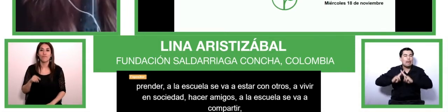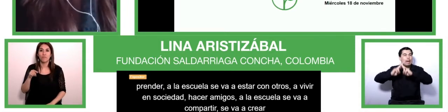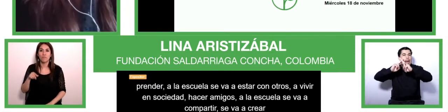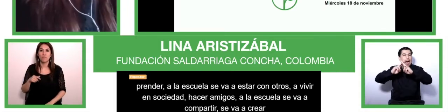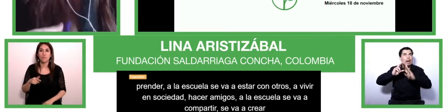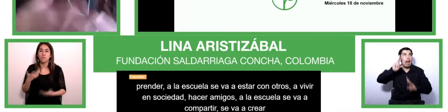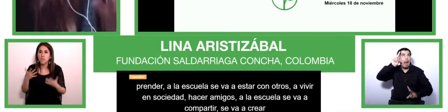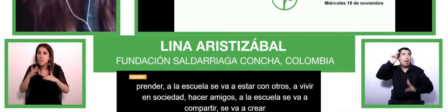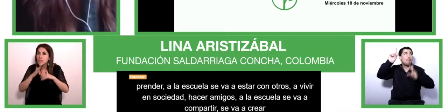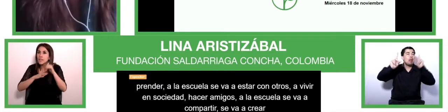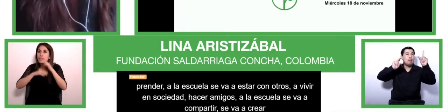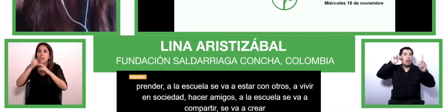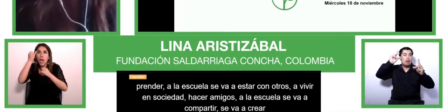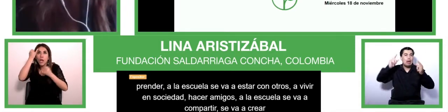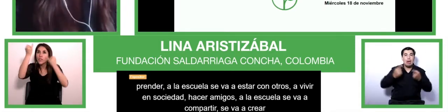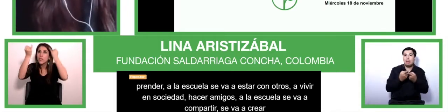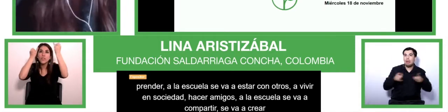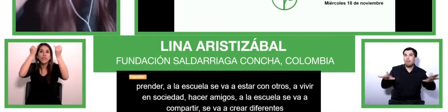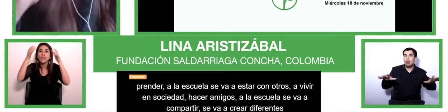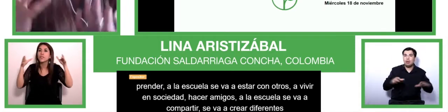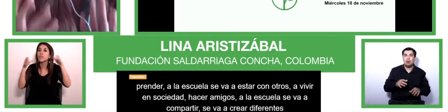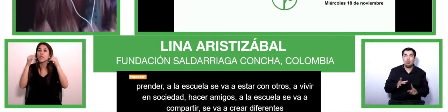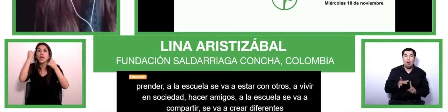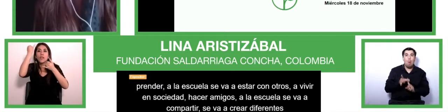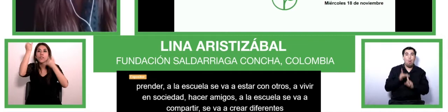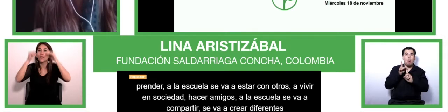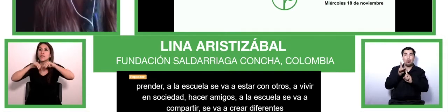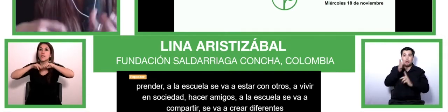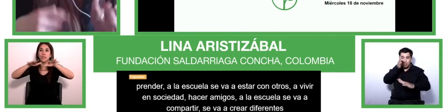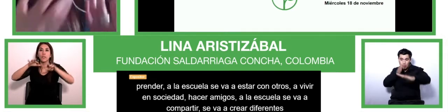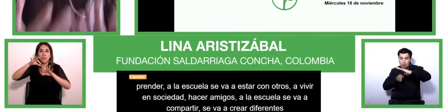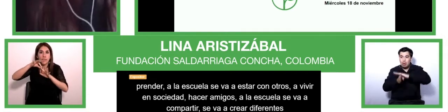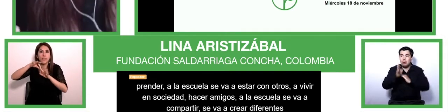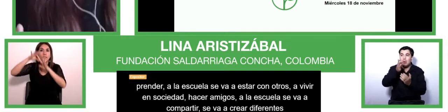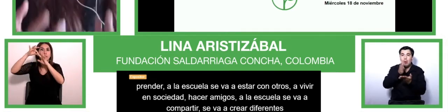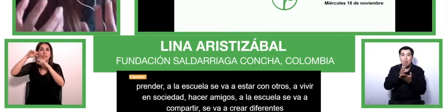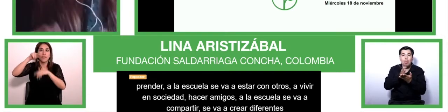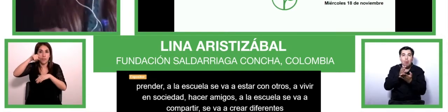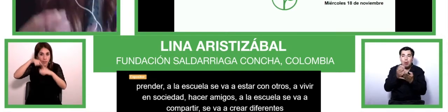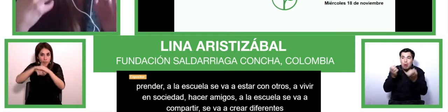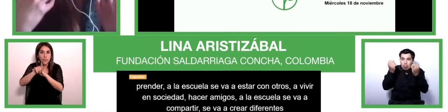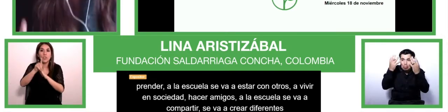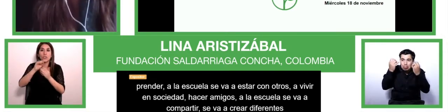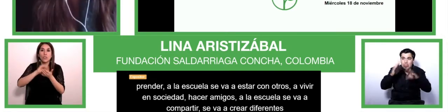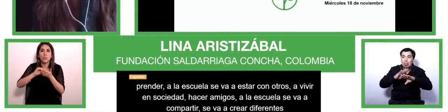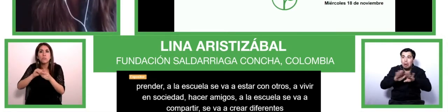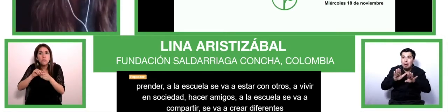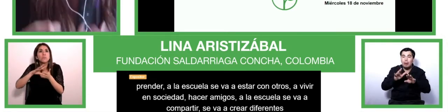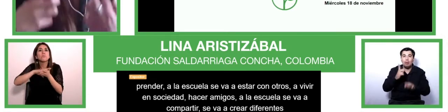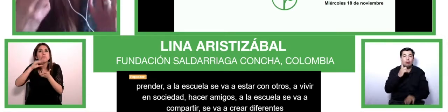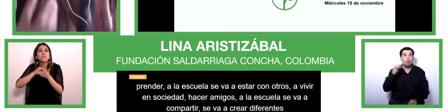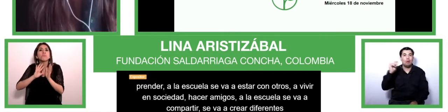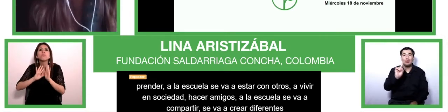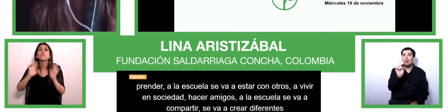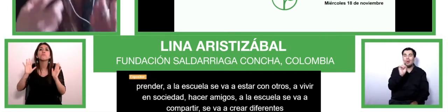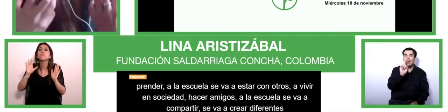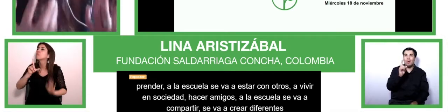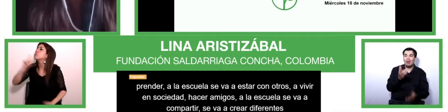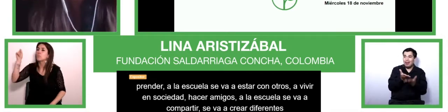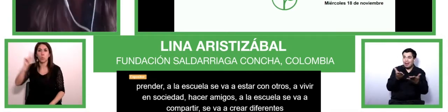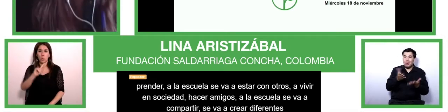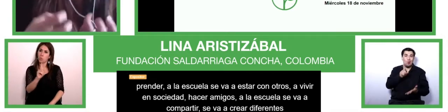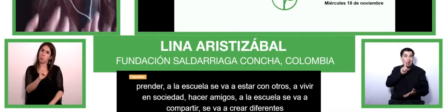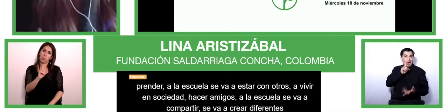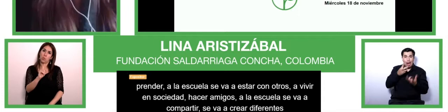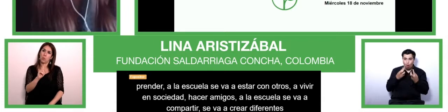crear, a diferentes, digamos, que no es solo el hecho de que ingresen a la escuela, sino que tengan la oportunidad de